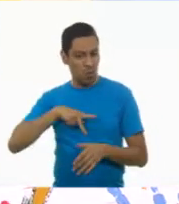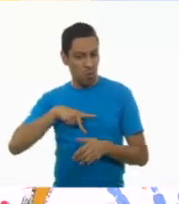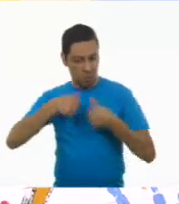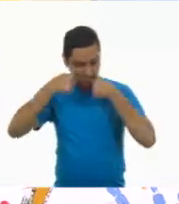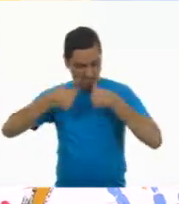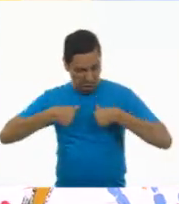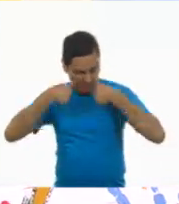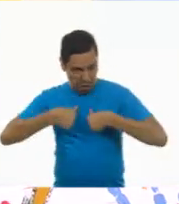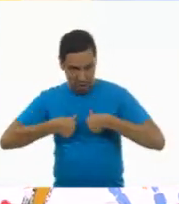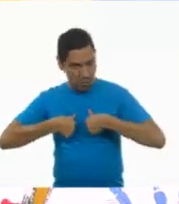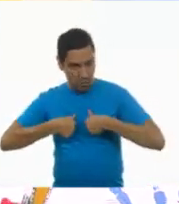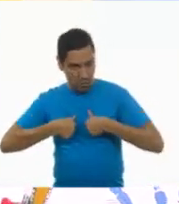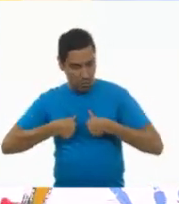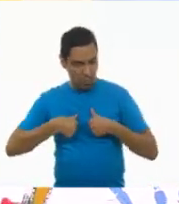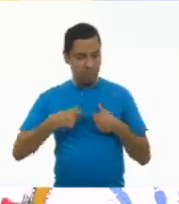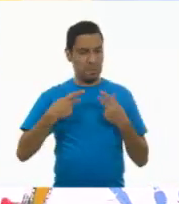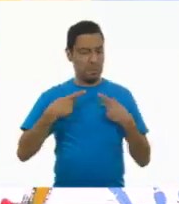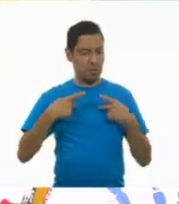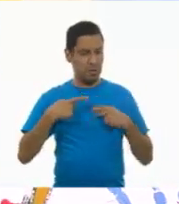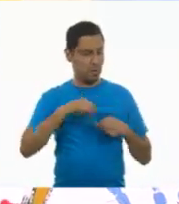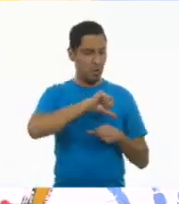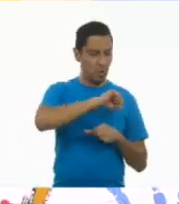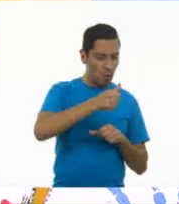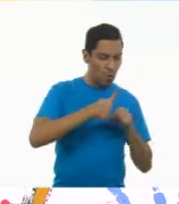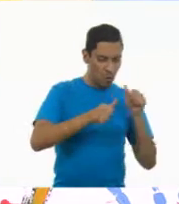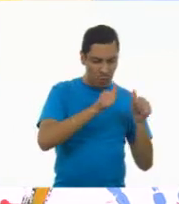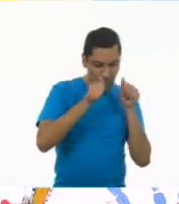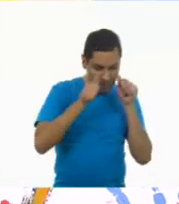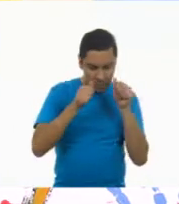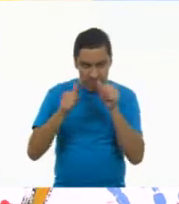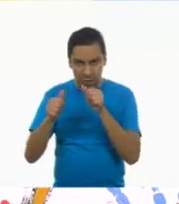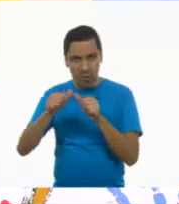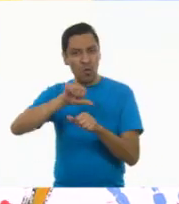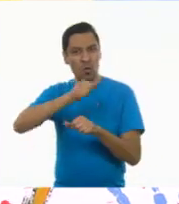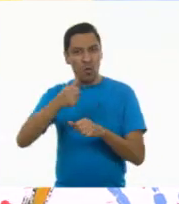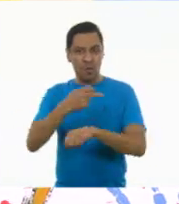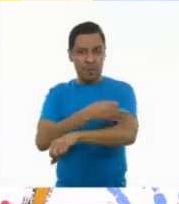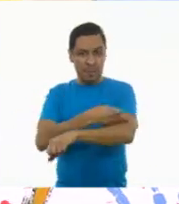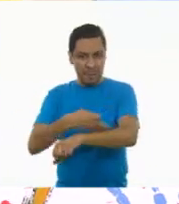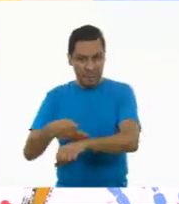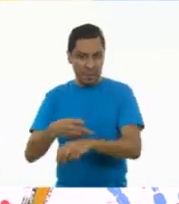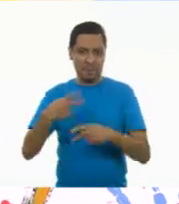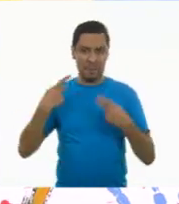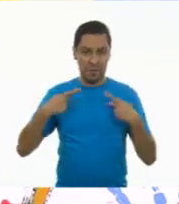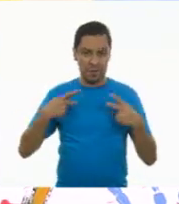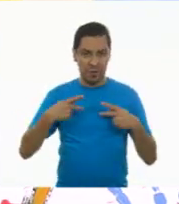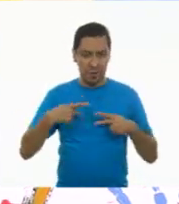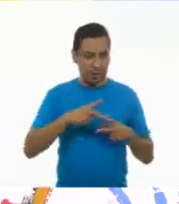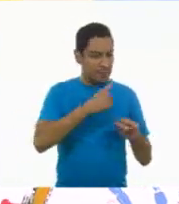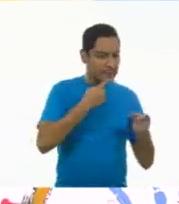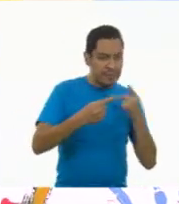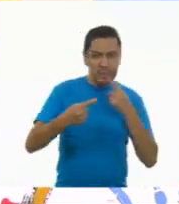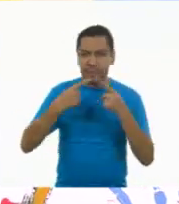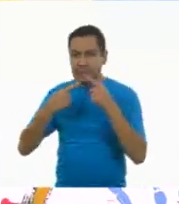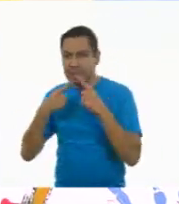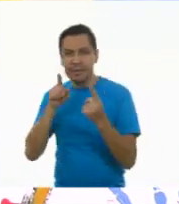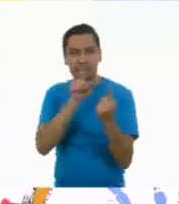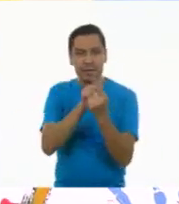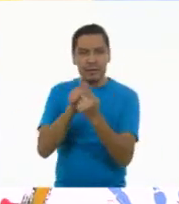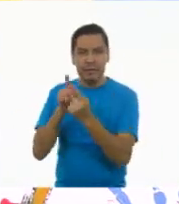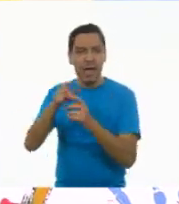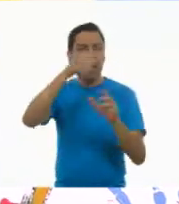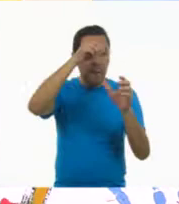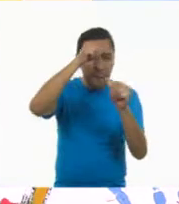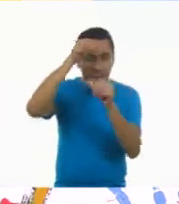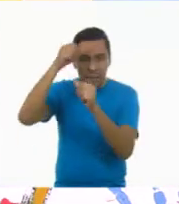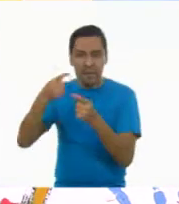que necesitamos contar con mayor información, platicar con otras personas y llegar también a acuerdos,